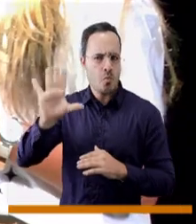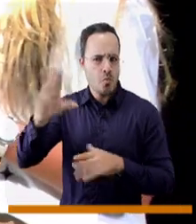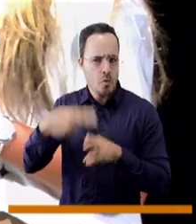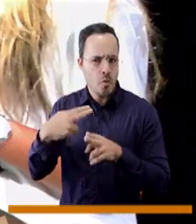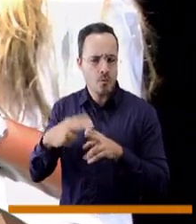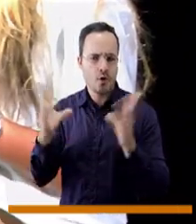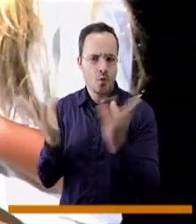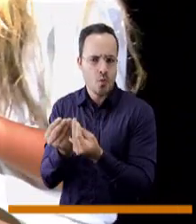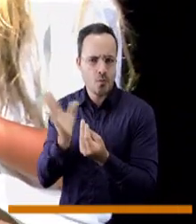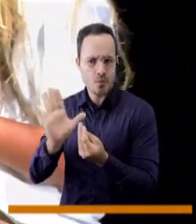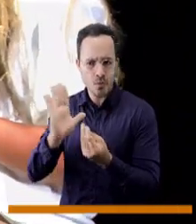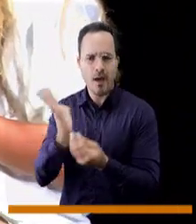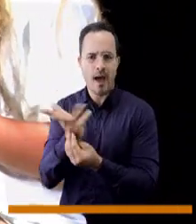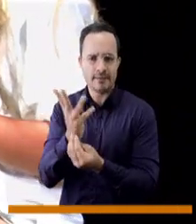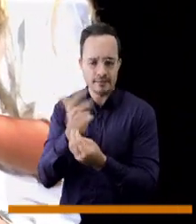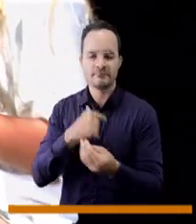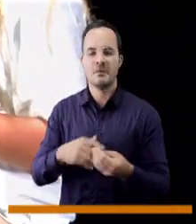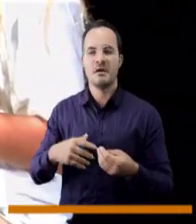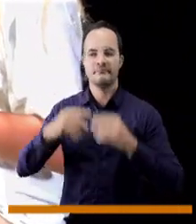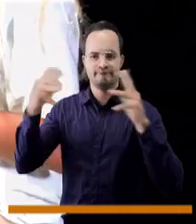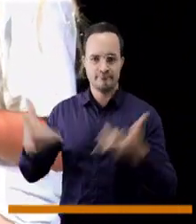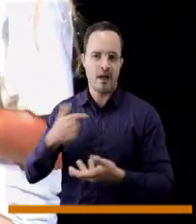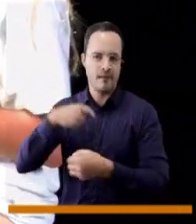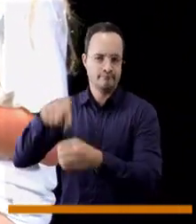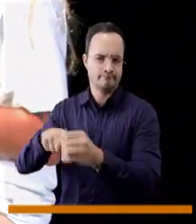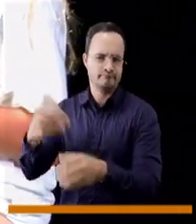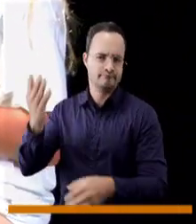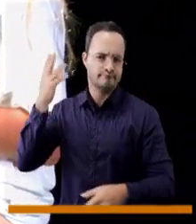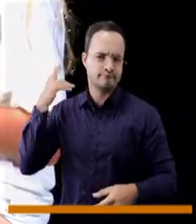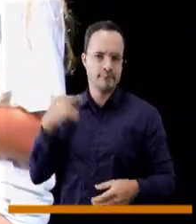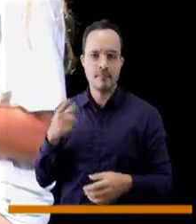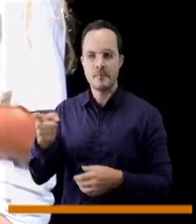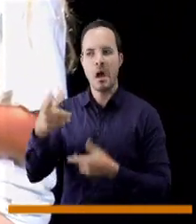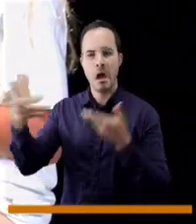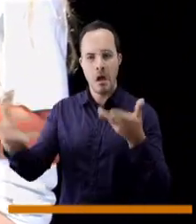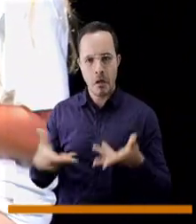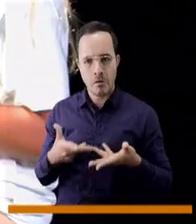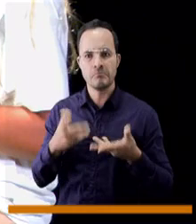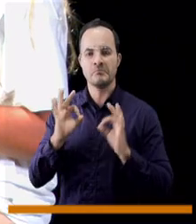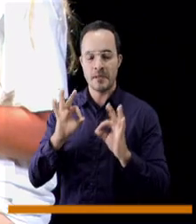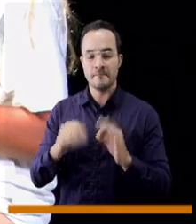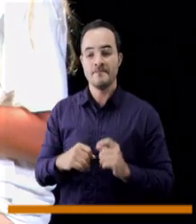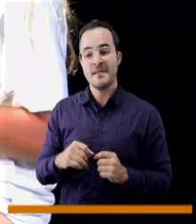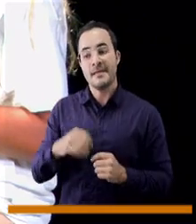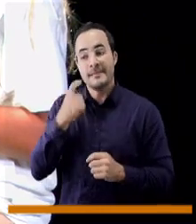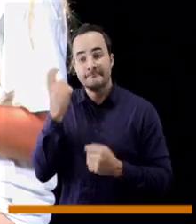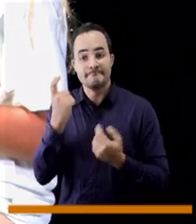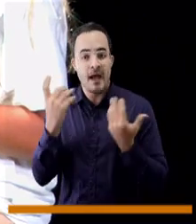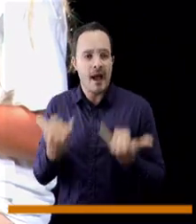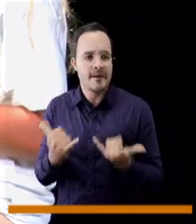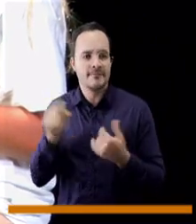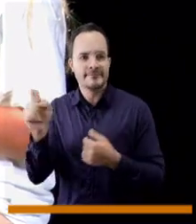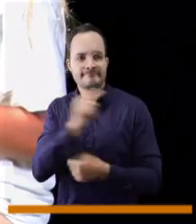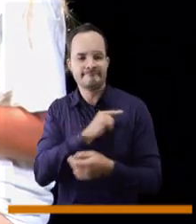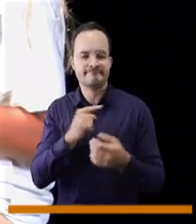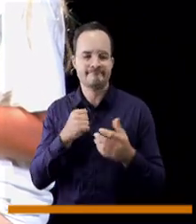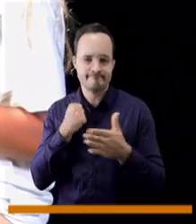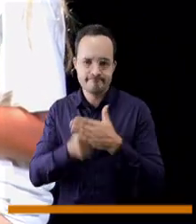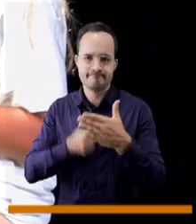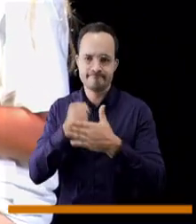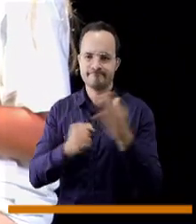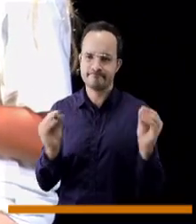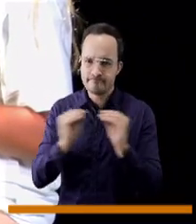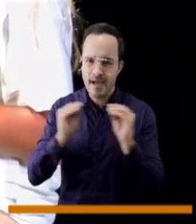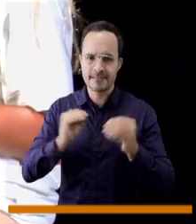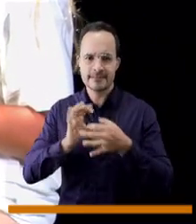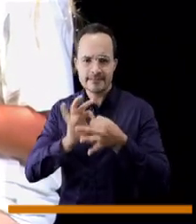nosotros hacemos parte como de ese colectivo. Y estamos buscando aliados para